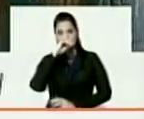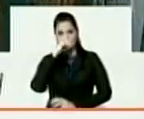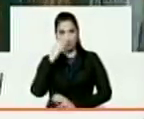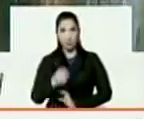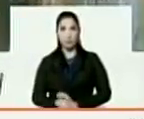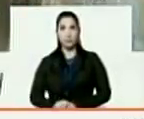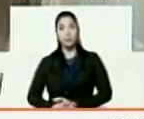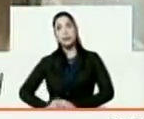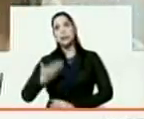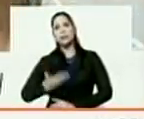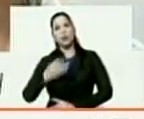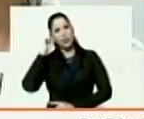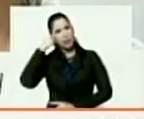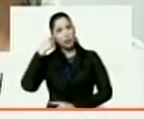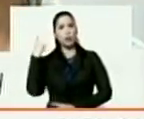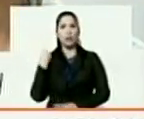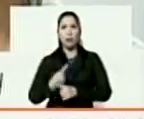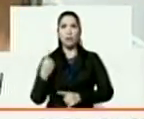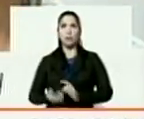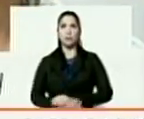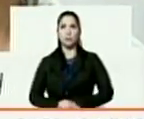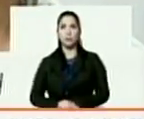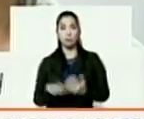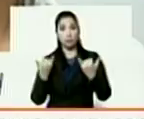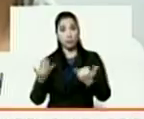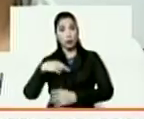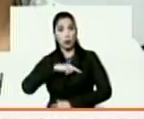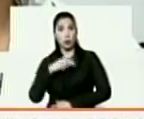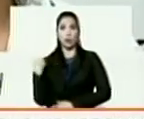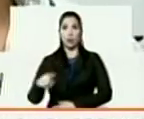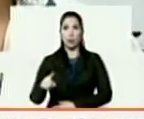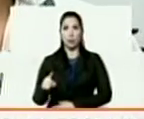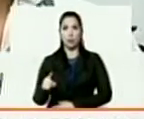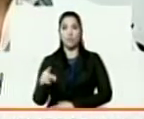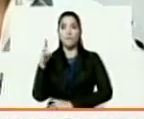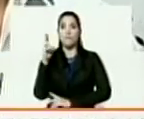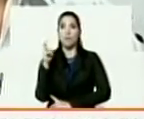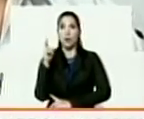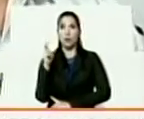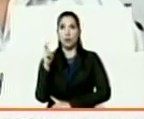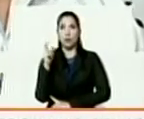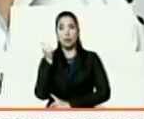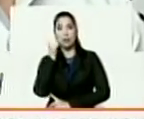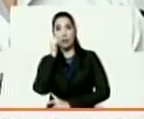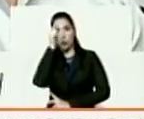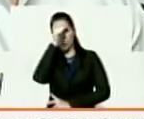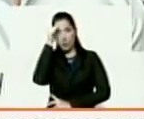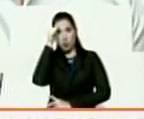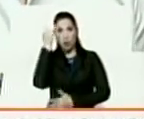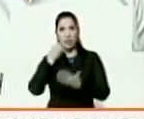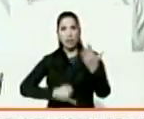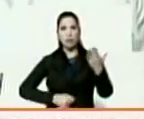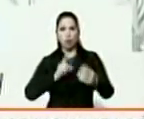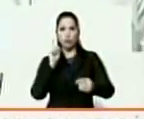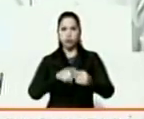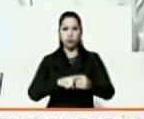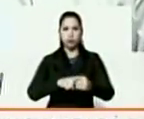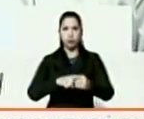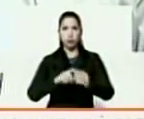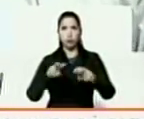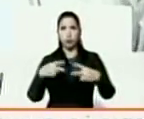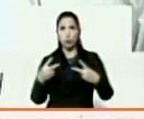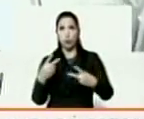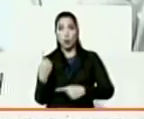es importante recordar que ahora tenemos una inscripción viernes sábado y domingo teníamos solo